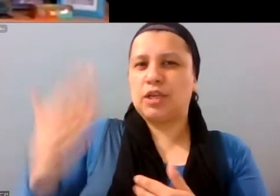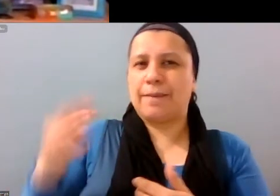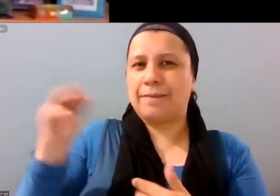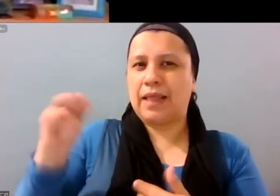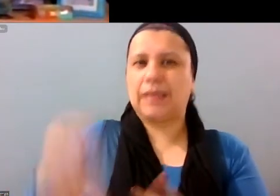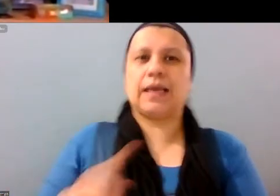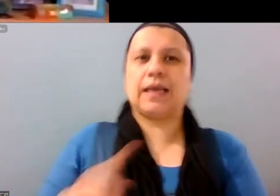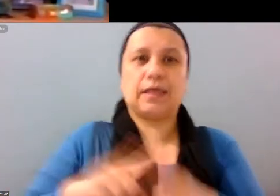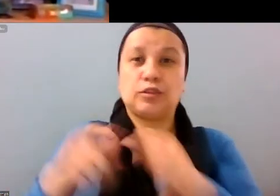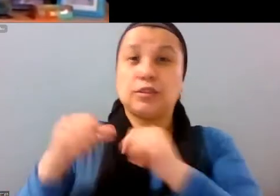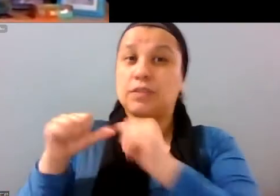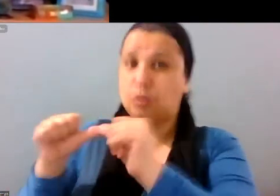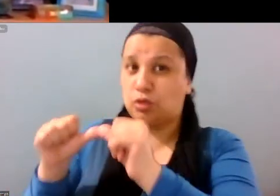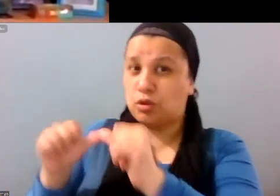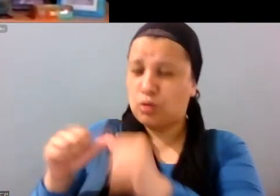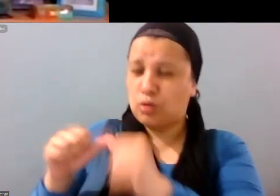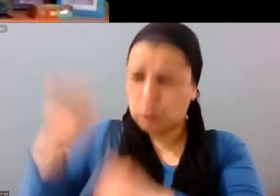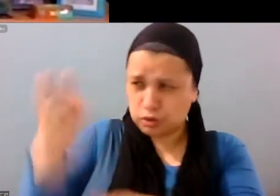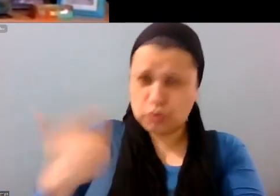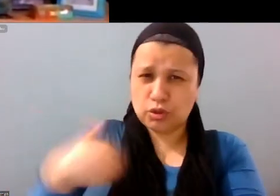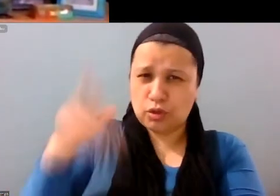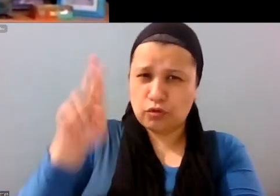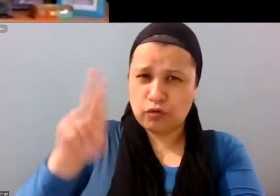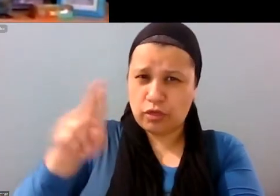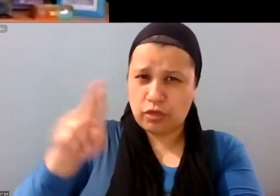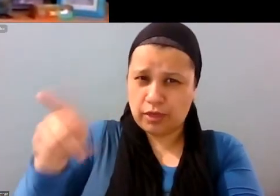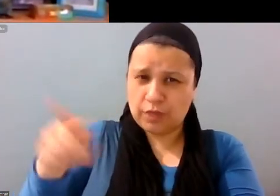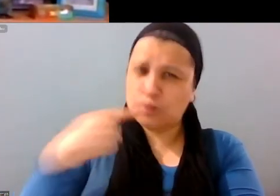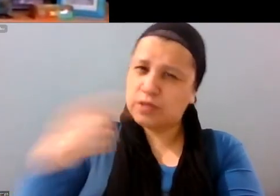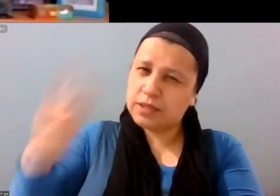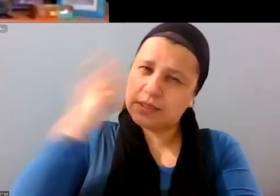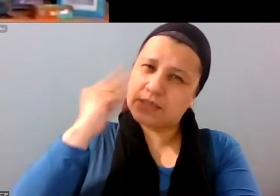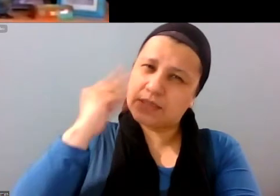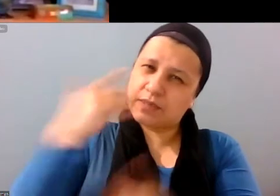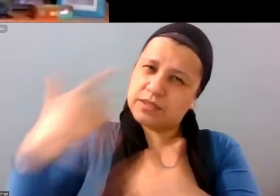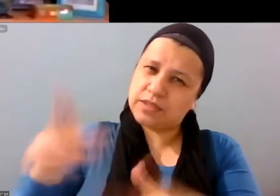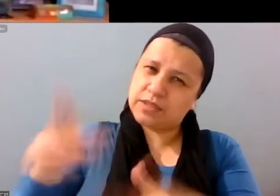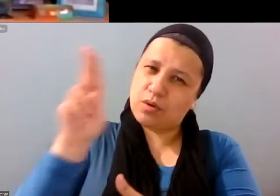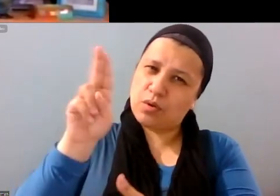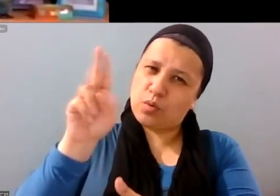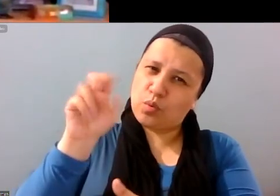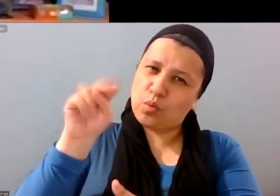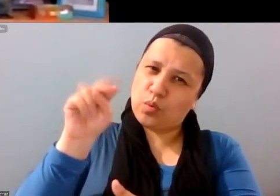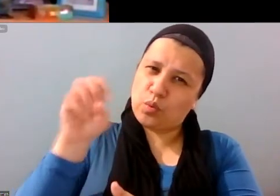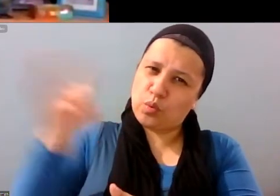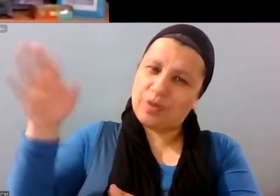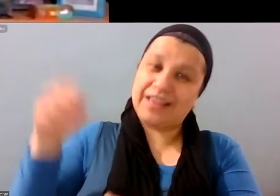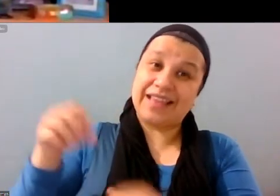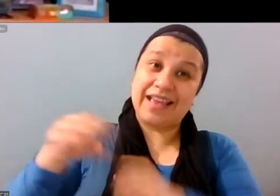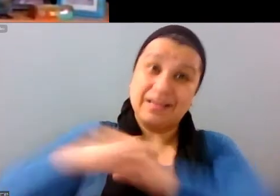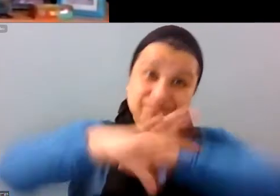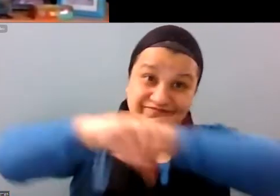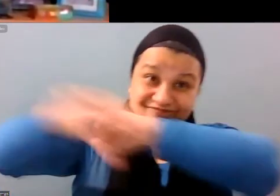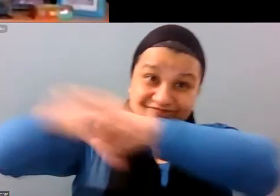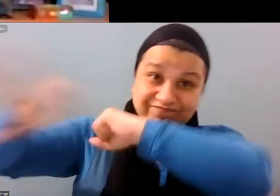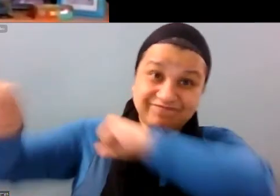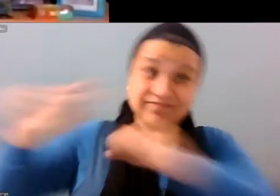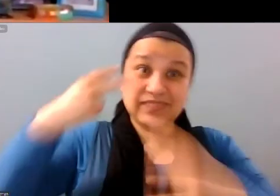línea don Rodrigo y a partir de la experiencia que la UNED ha tenido en la producción audiovisual en la experiencia con